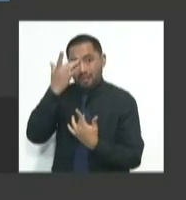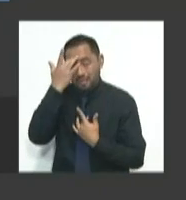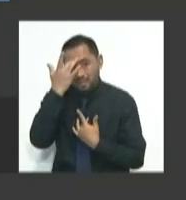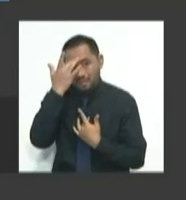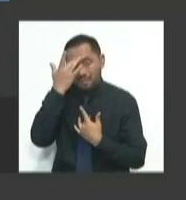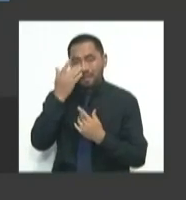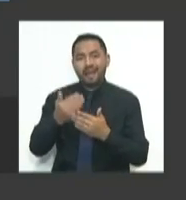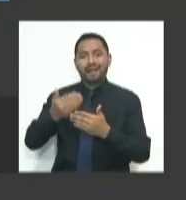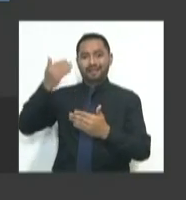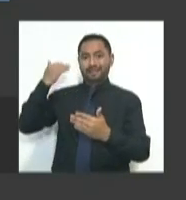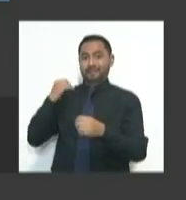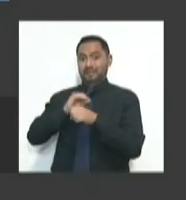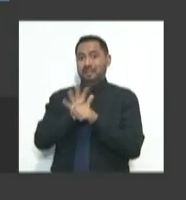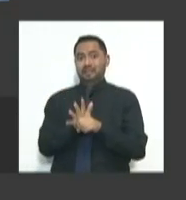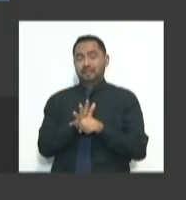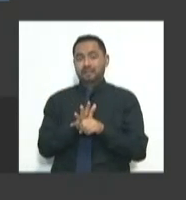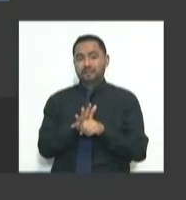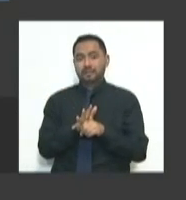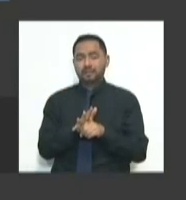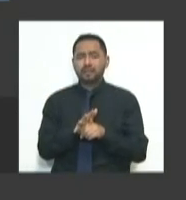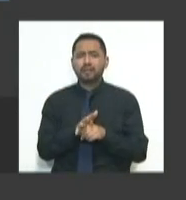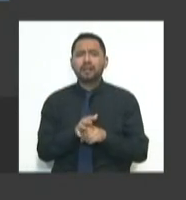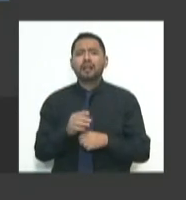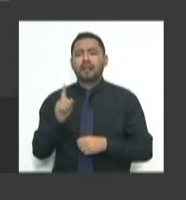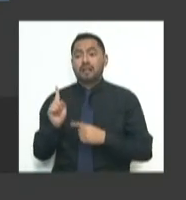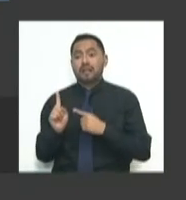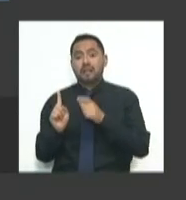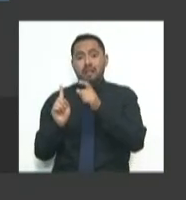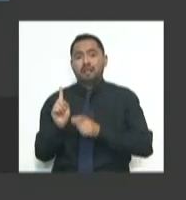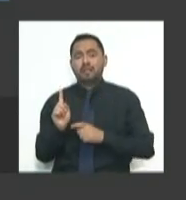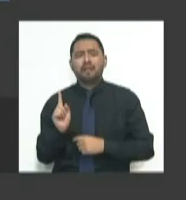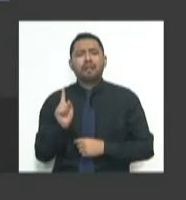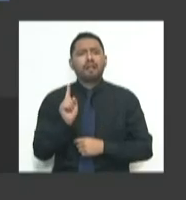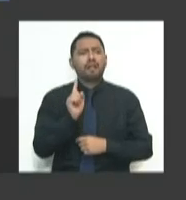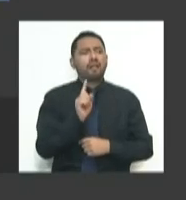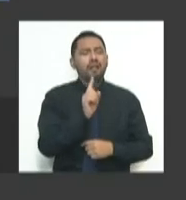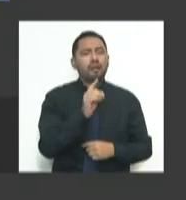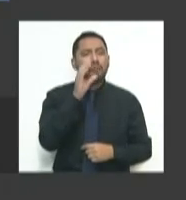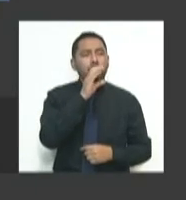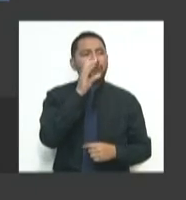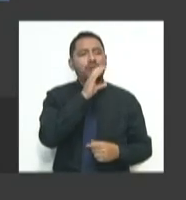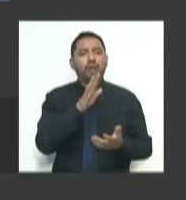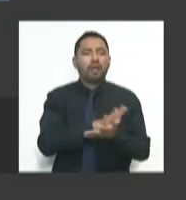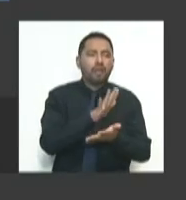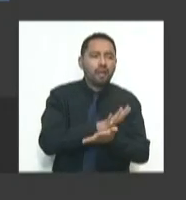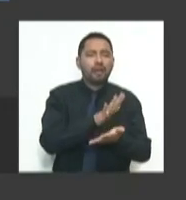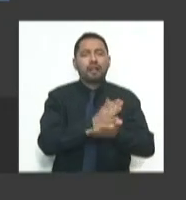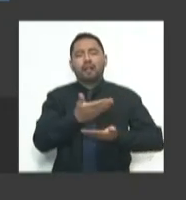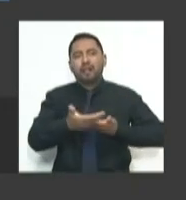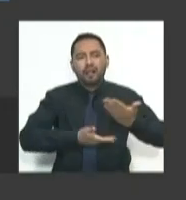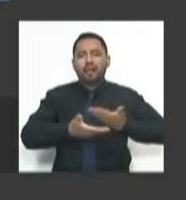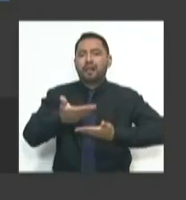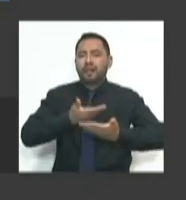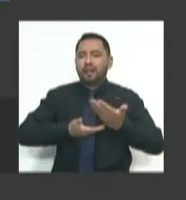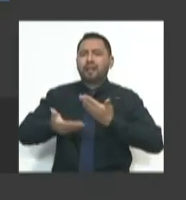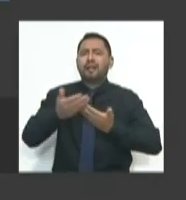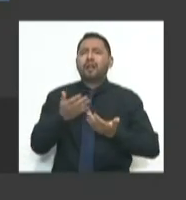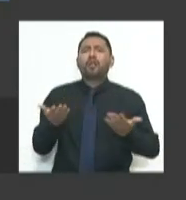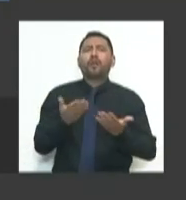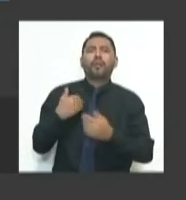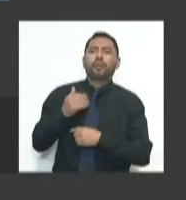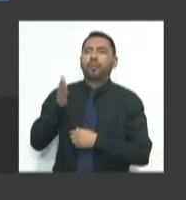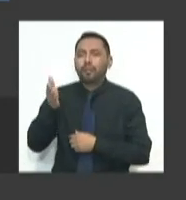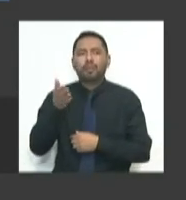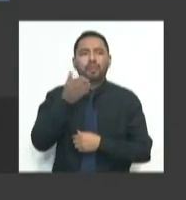muchísimo más específica que la del profesor castillo creo que esto es muy evidente ella tiene además a una